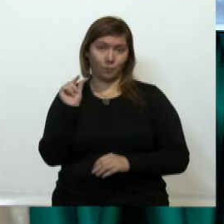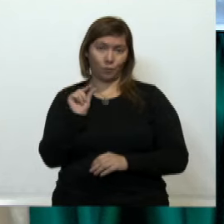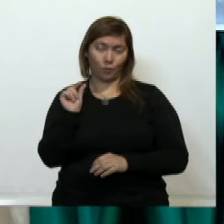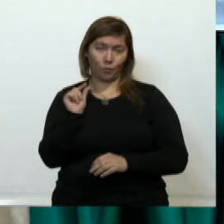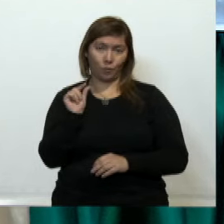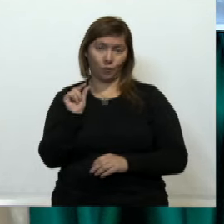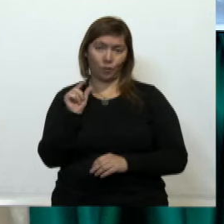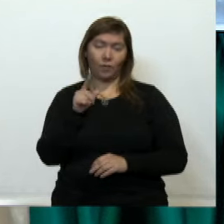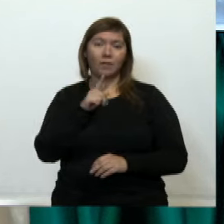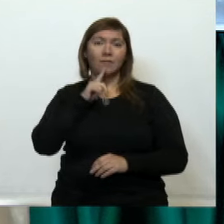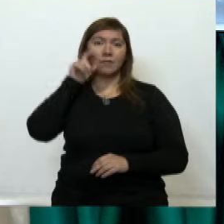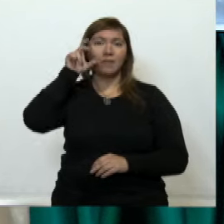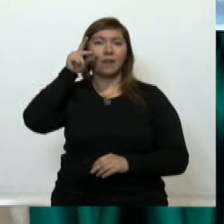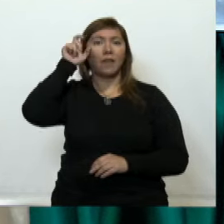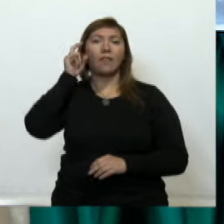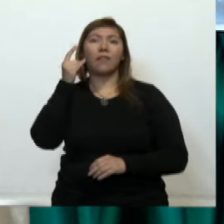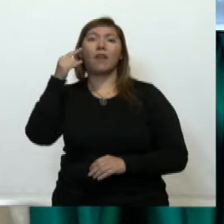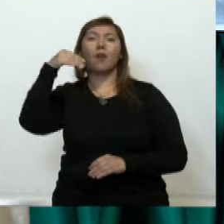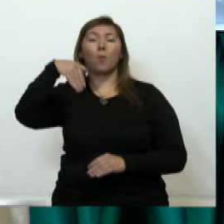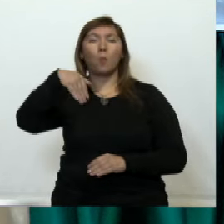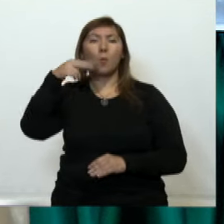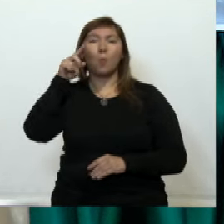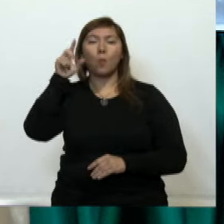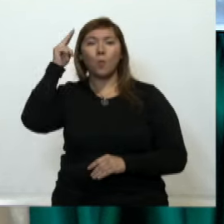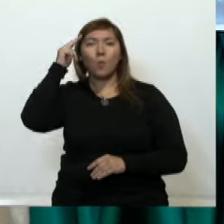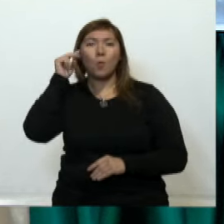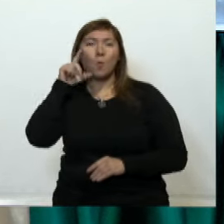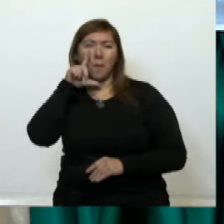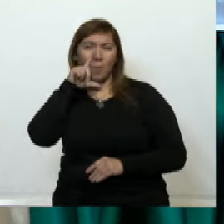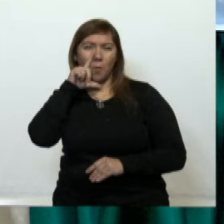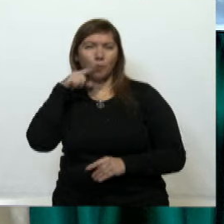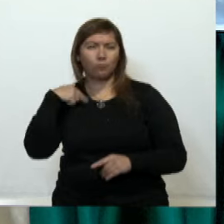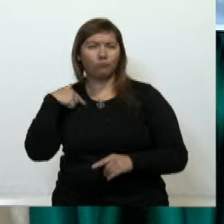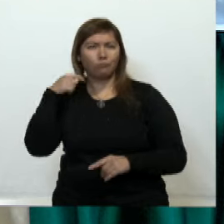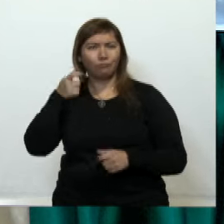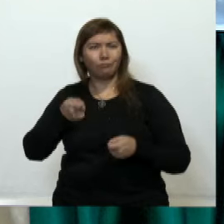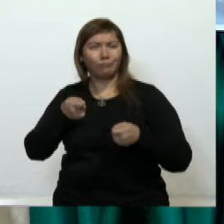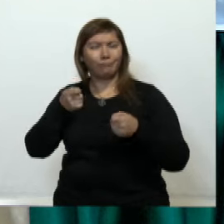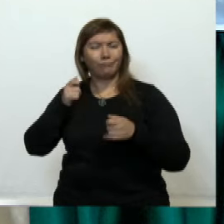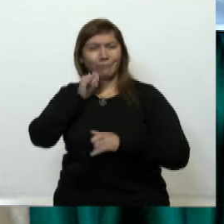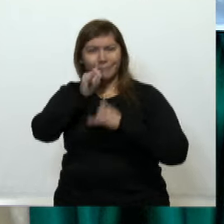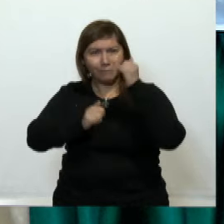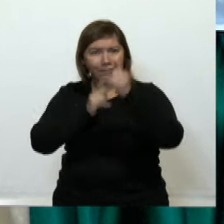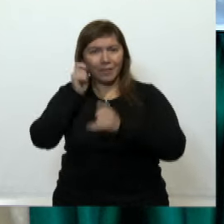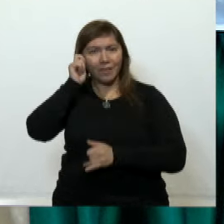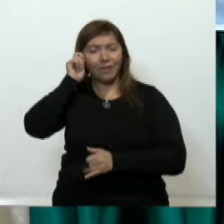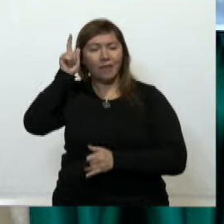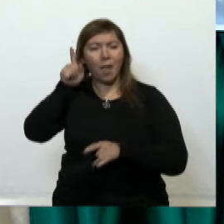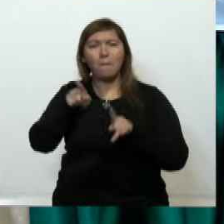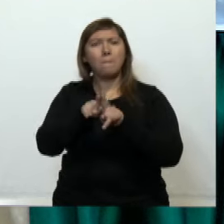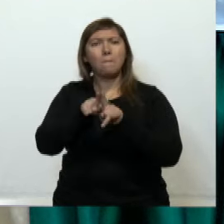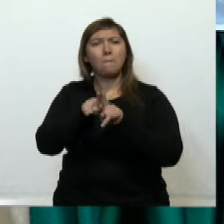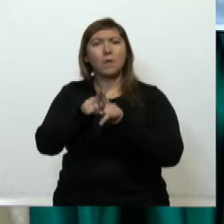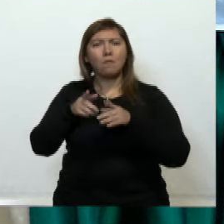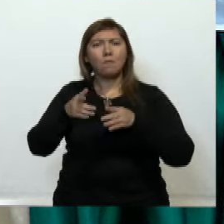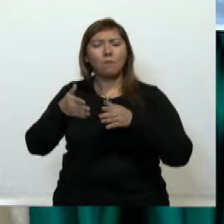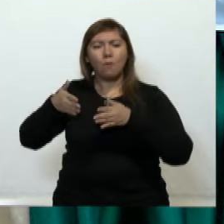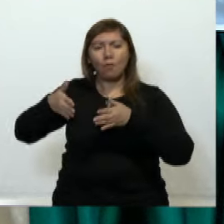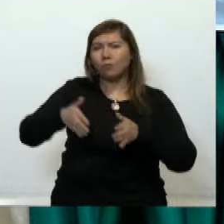Deum del 9 de julio, insistía con esta idea de poder tirar todos para el mismo lado, de